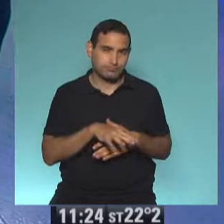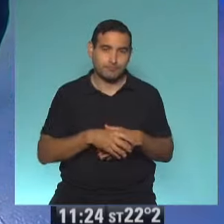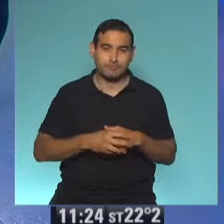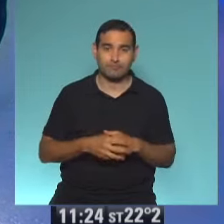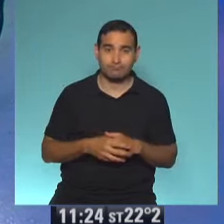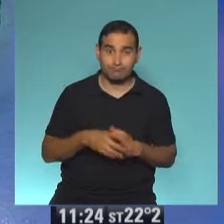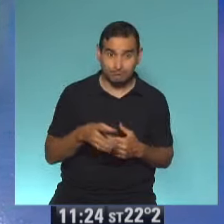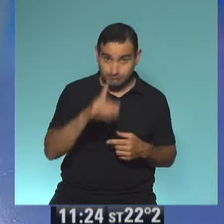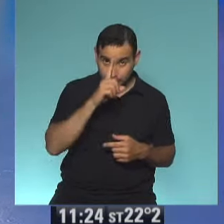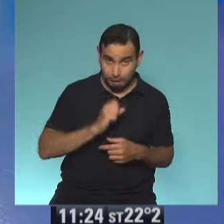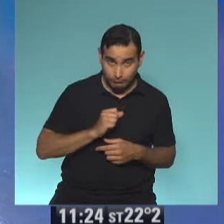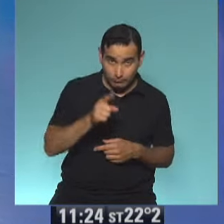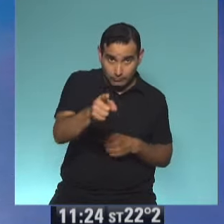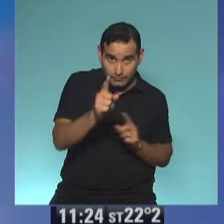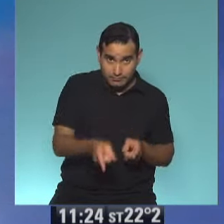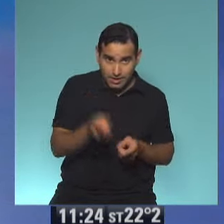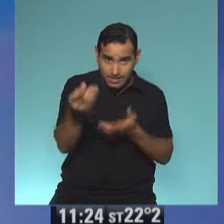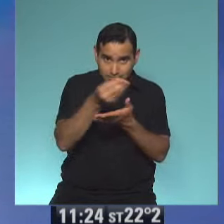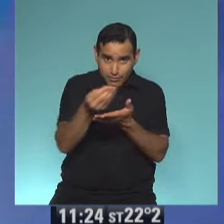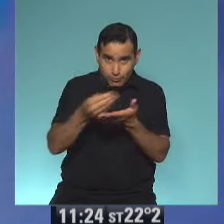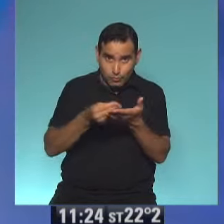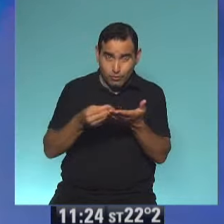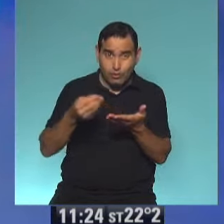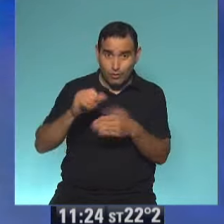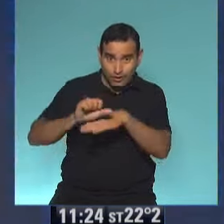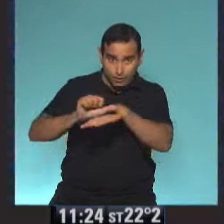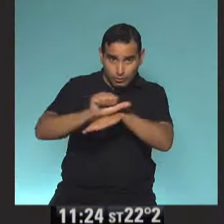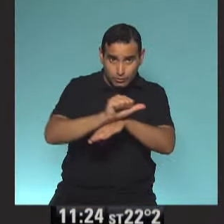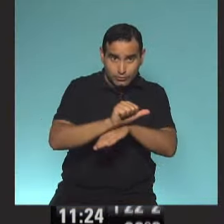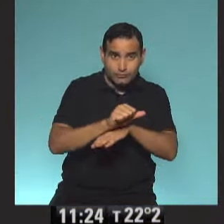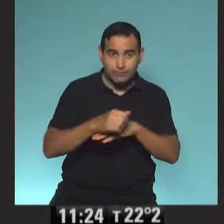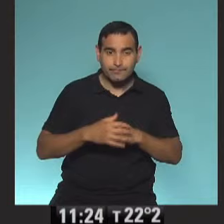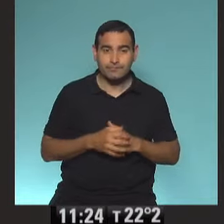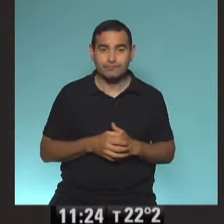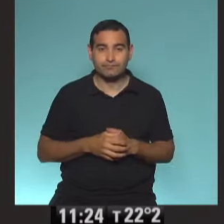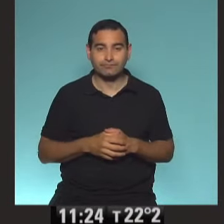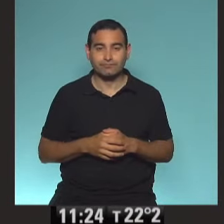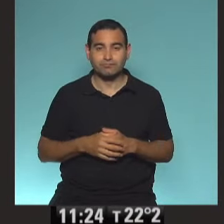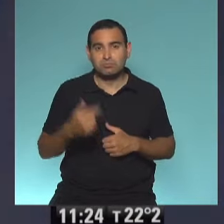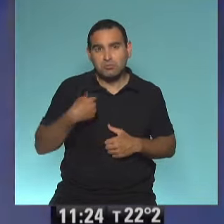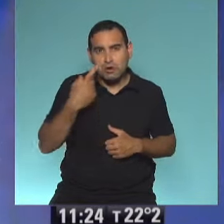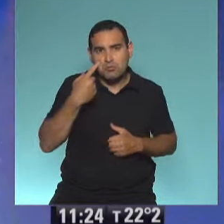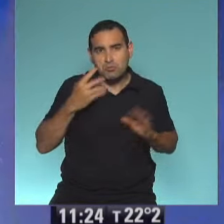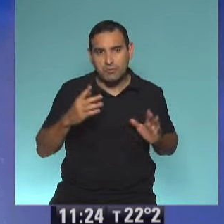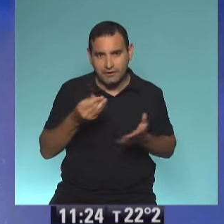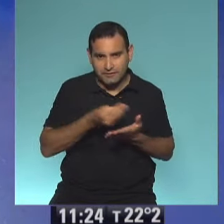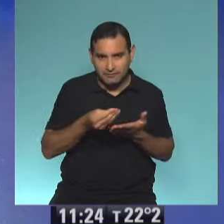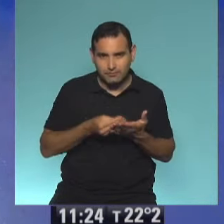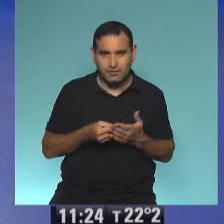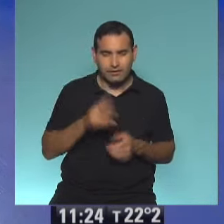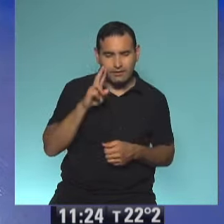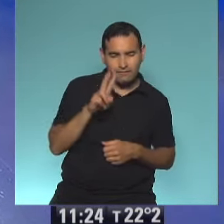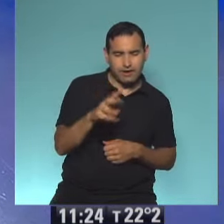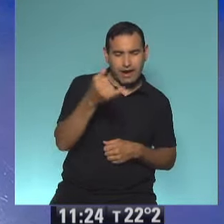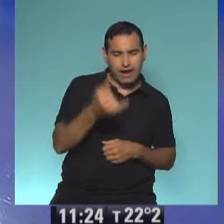animan entonces ahí todos nuestros amigos a tratar de dibujar al caracol como lo vemos? Yo voy a probar. Bueno, vemos que tiene como